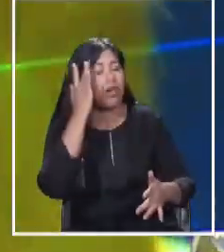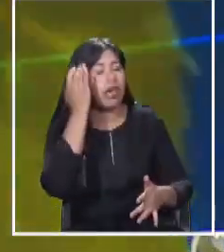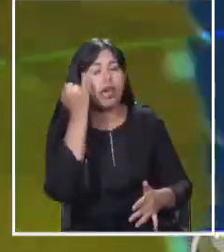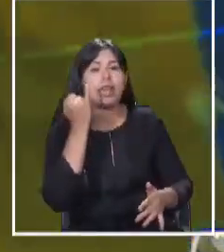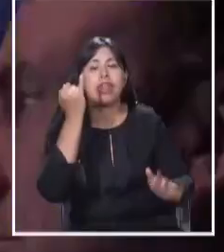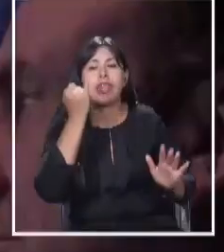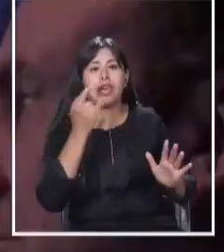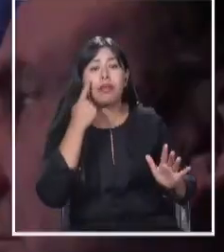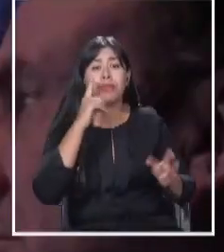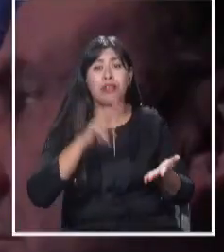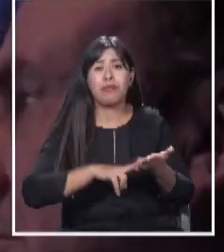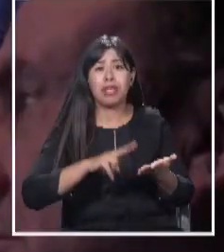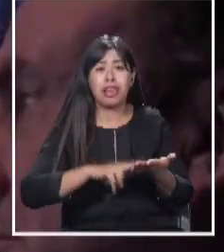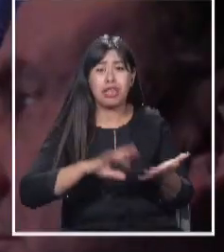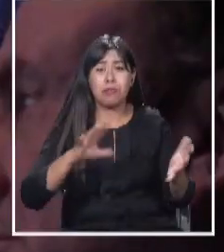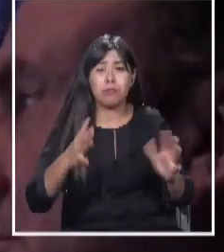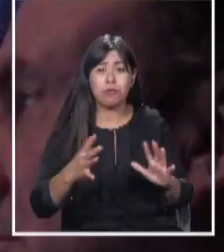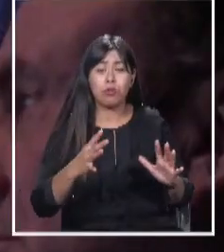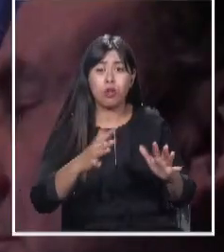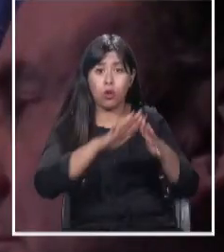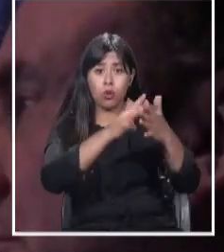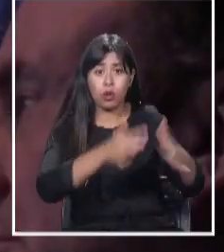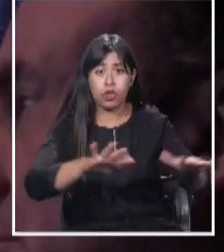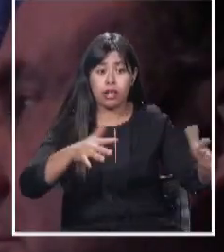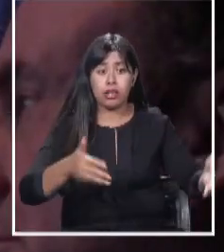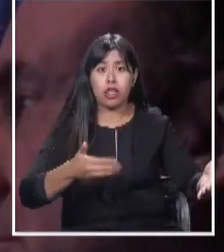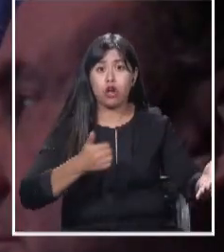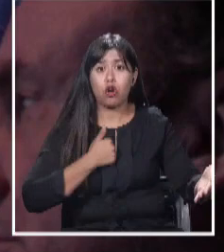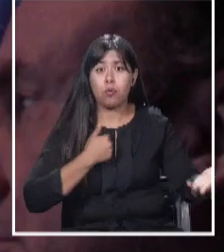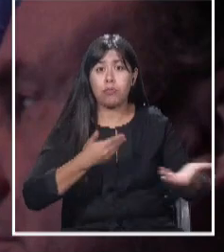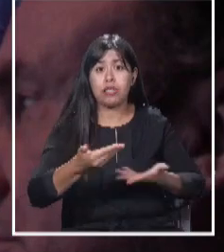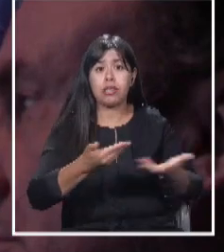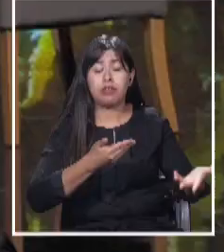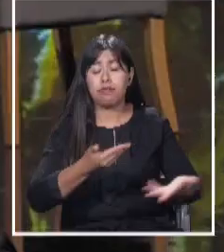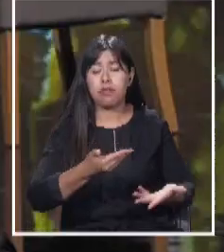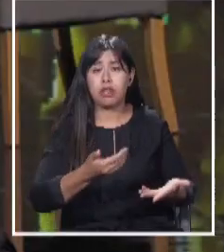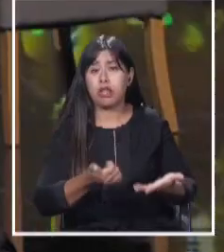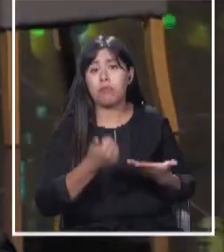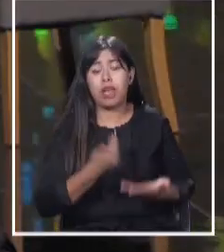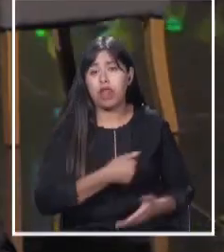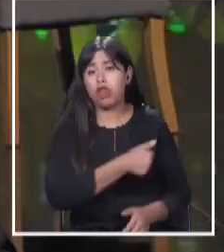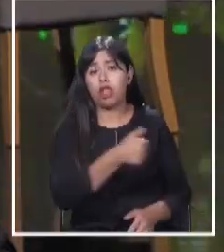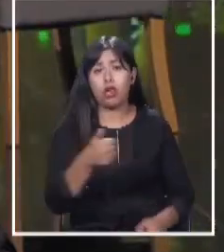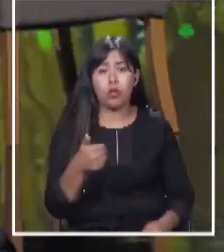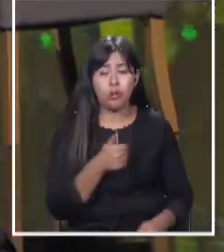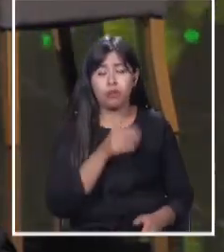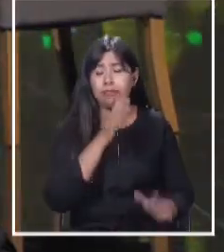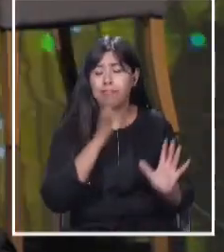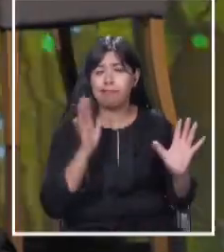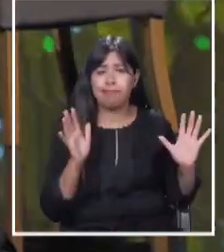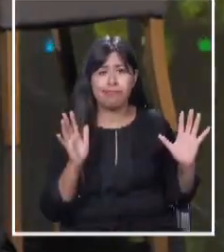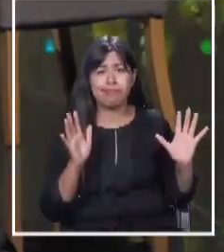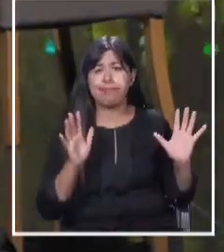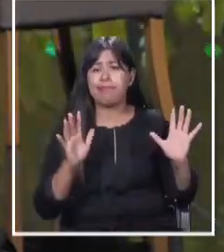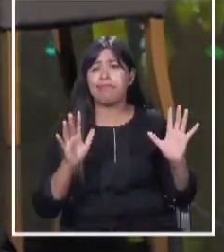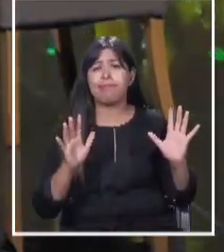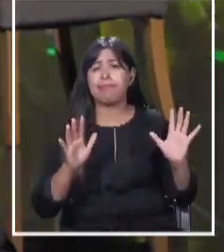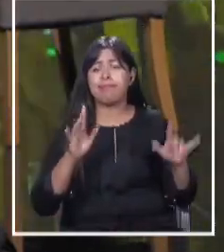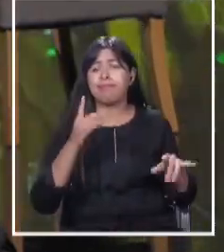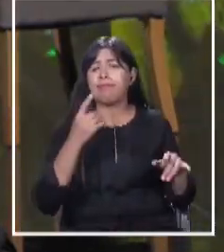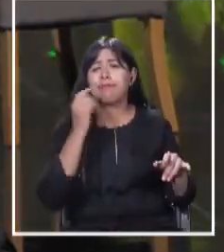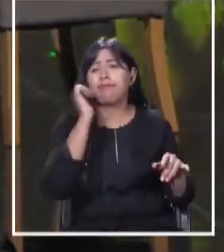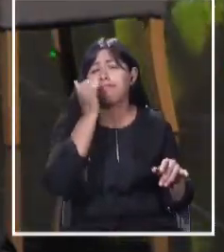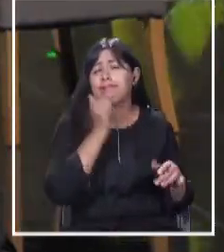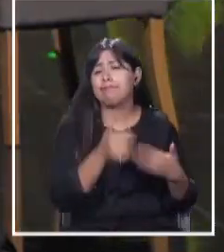en el mundo real, el océano cumple servicios que también nos sirven a todos, más allá de los que ya comentaron ustedes, cuestiones mucho más terrenales o pedestres,